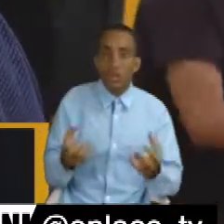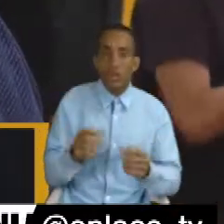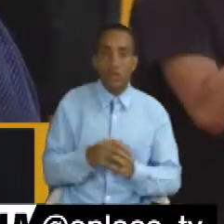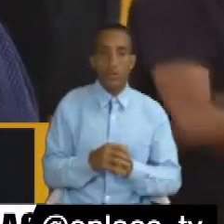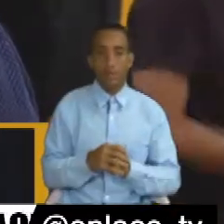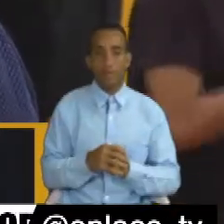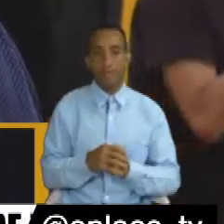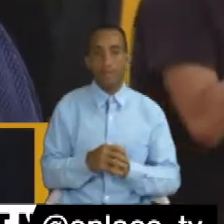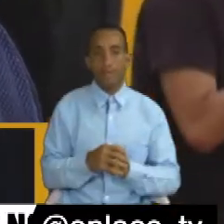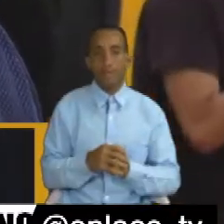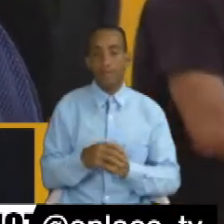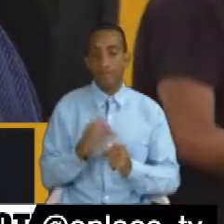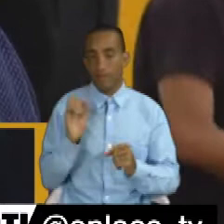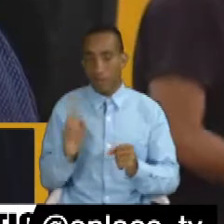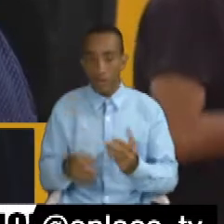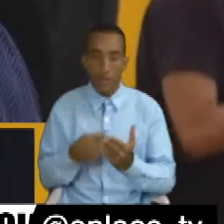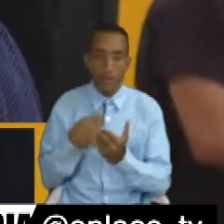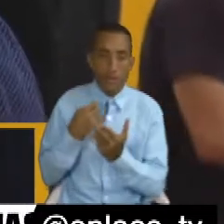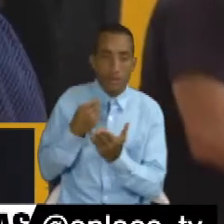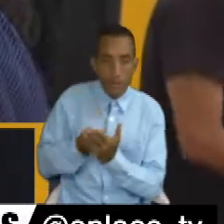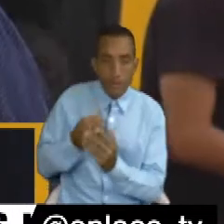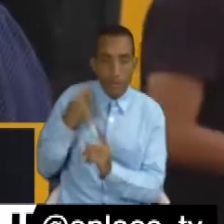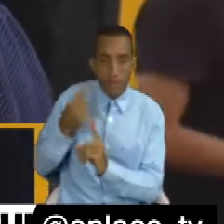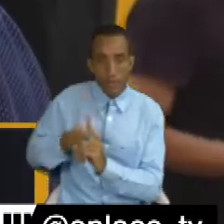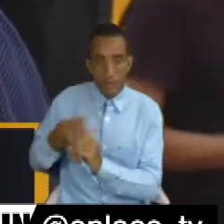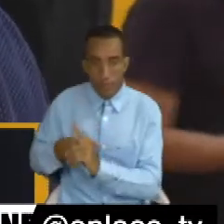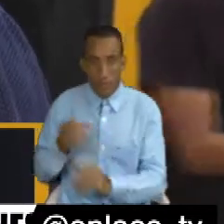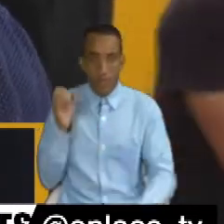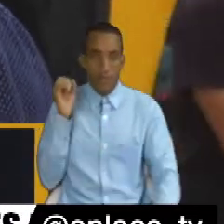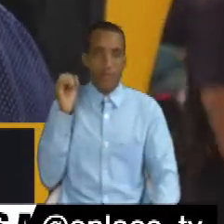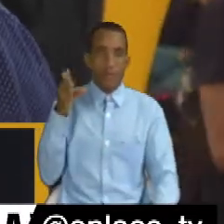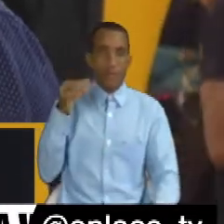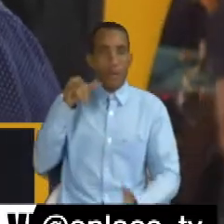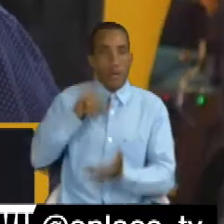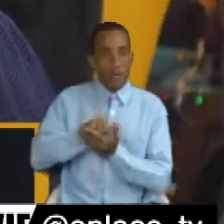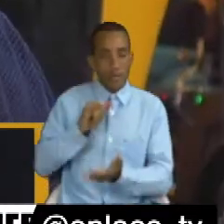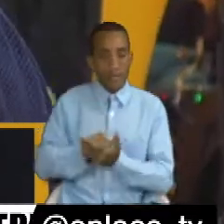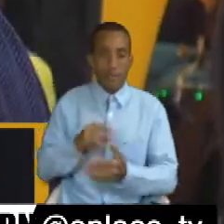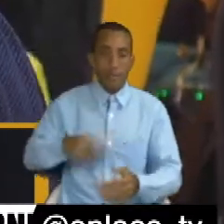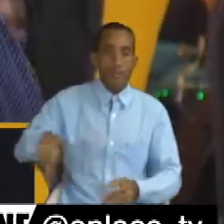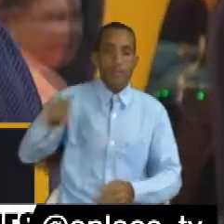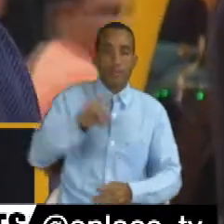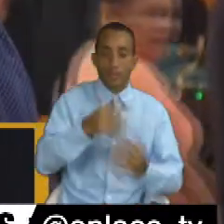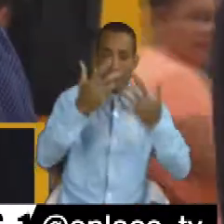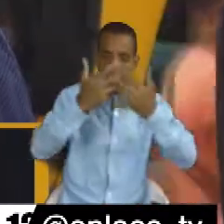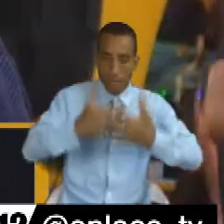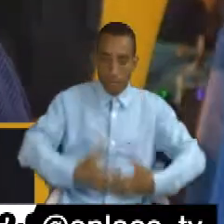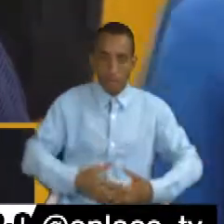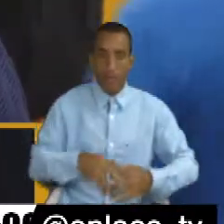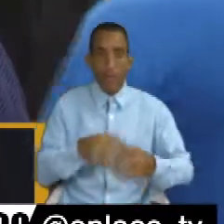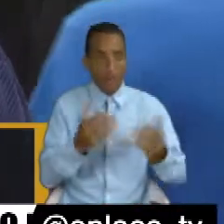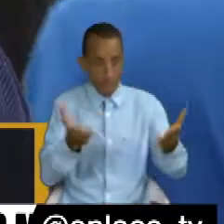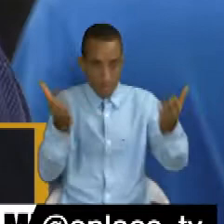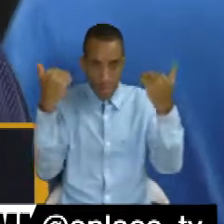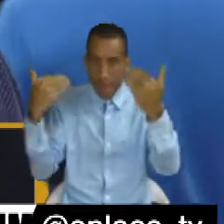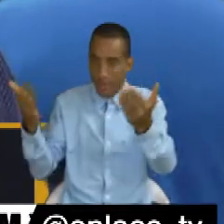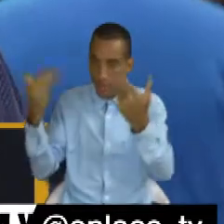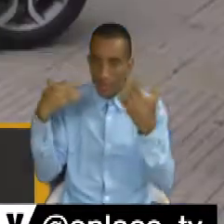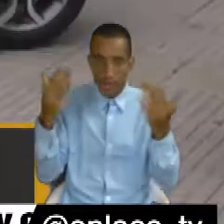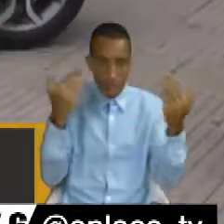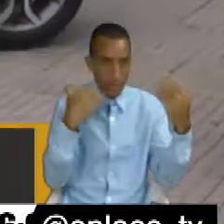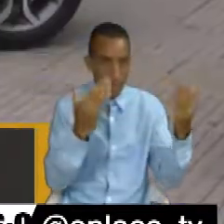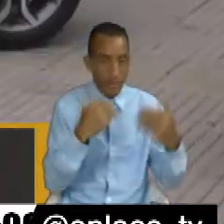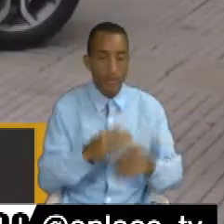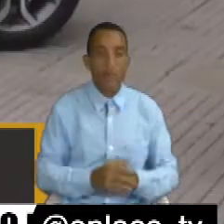diferentes posibilidades de créditos con el sector financiero y con los mismos concesionarios. Entonces, invitándolos a todos a que se acerquen en el acceso 2 del Centro Comercial